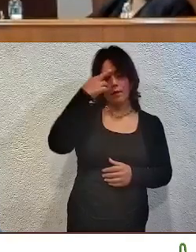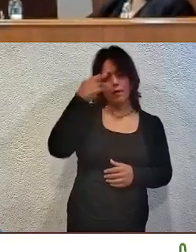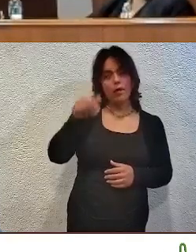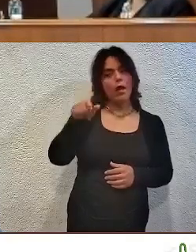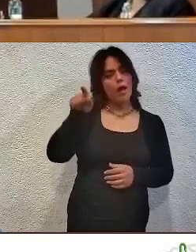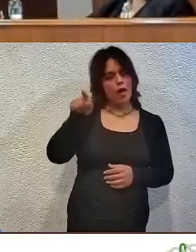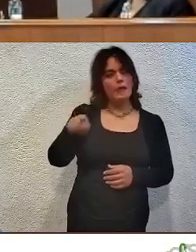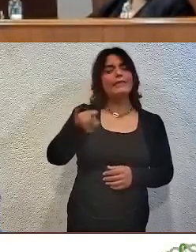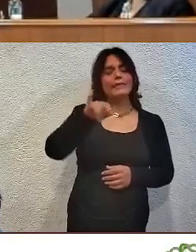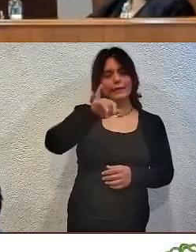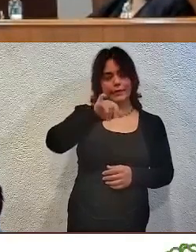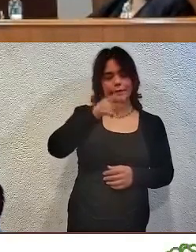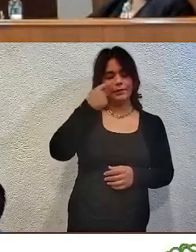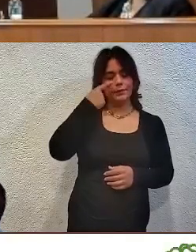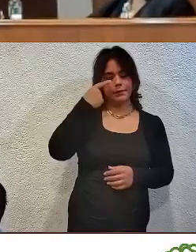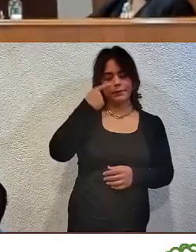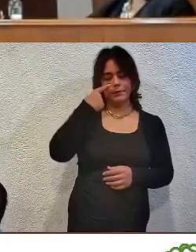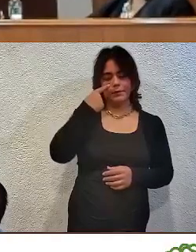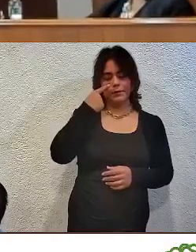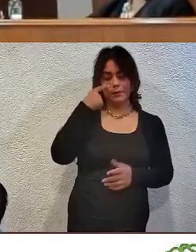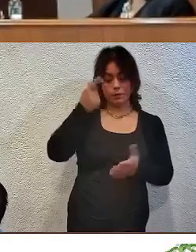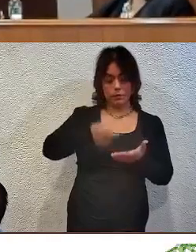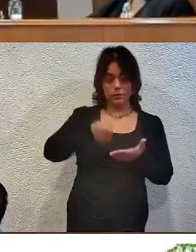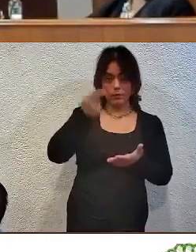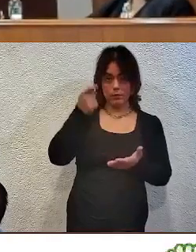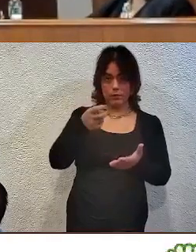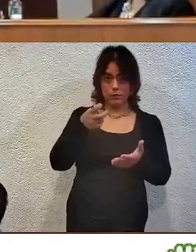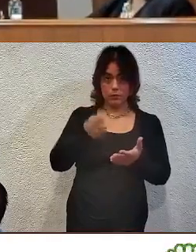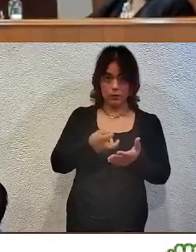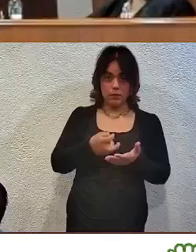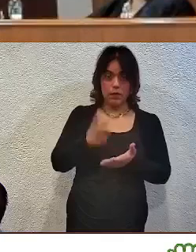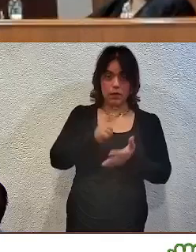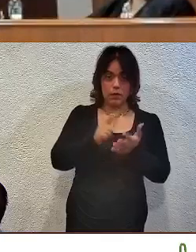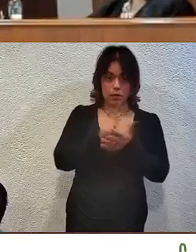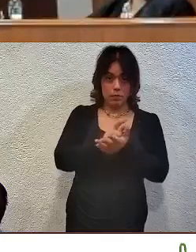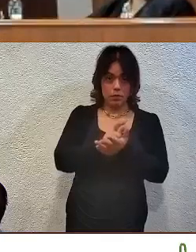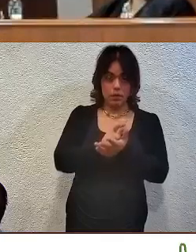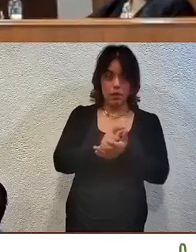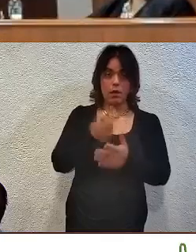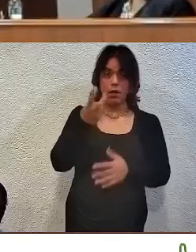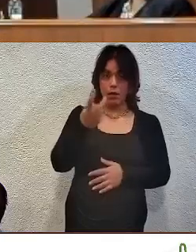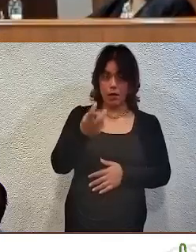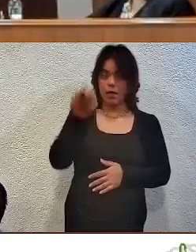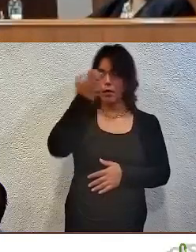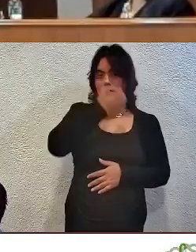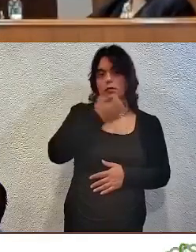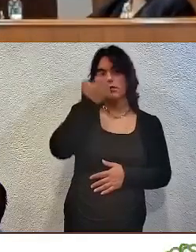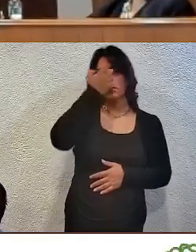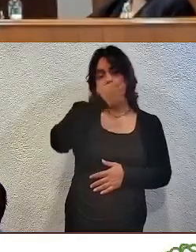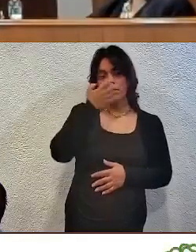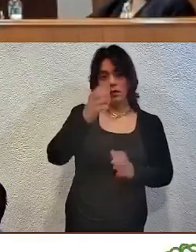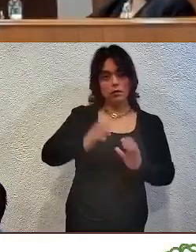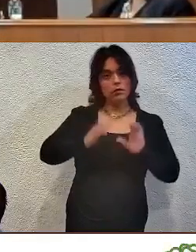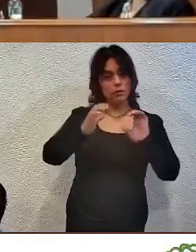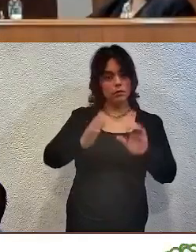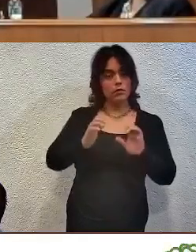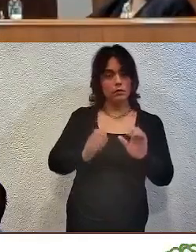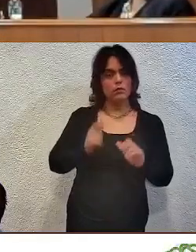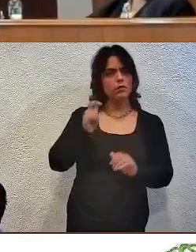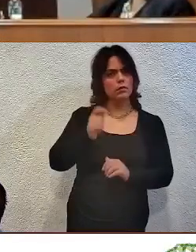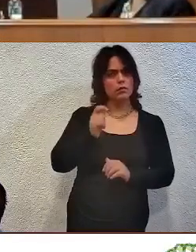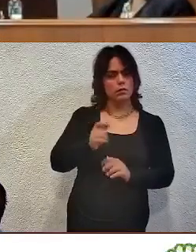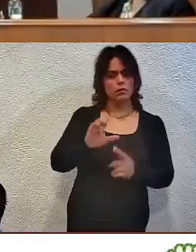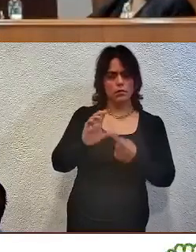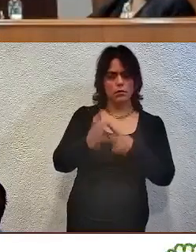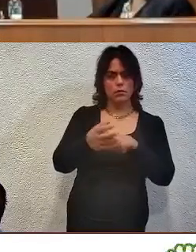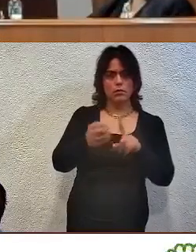al señalar que la resolución impugnada carece de sustento legal para ordenar una vista ad cautelam, a efectos de que la Comisión de